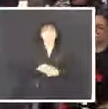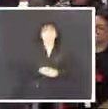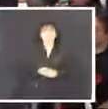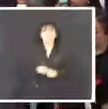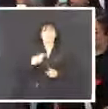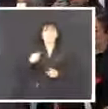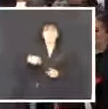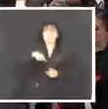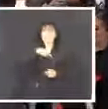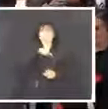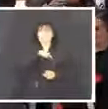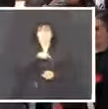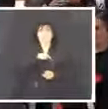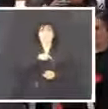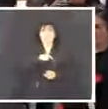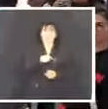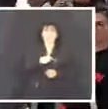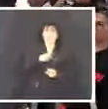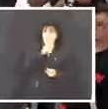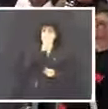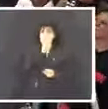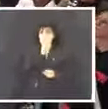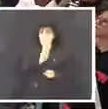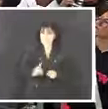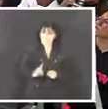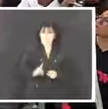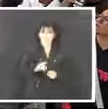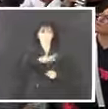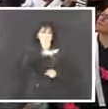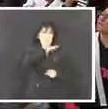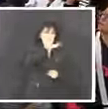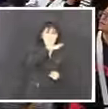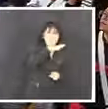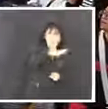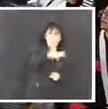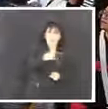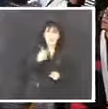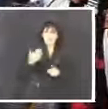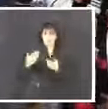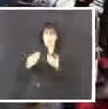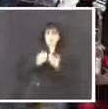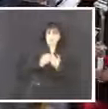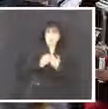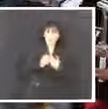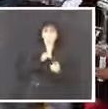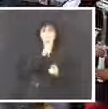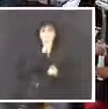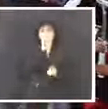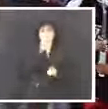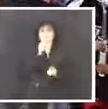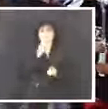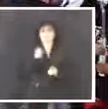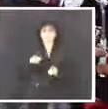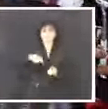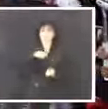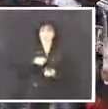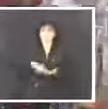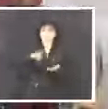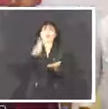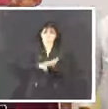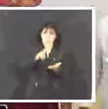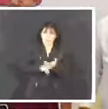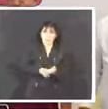nos vencen ni las mentiras ni las calumnias, porque tenemos muy claros nuestros principios,